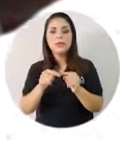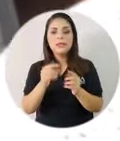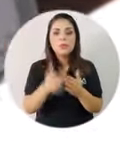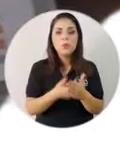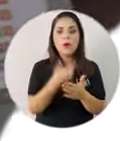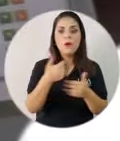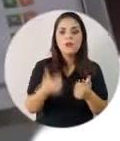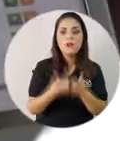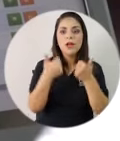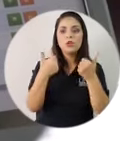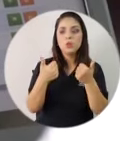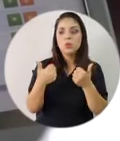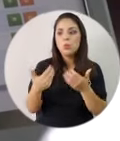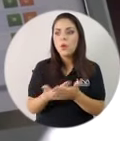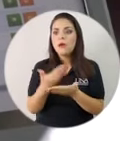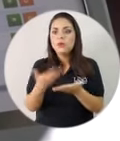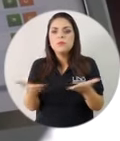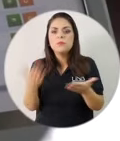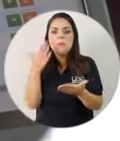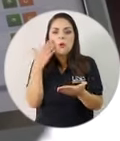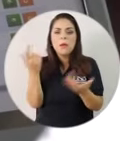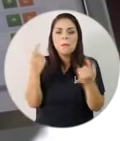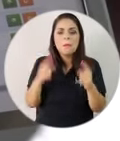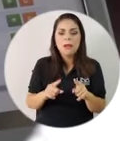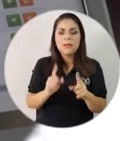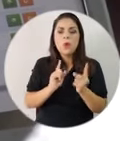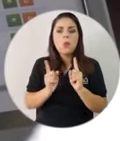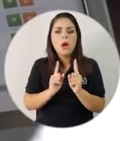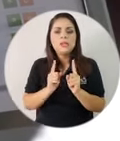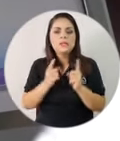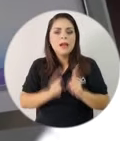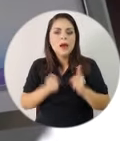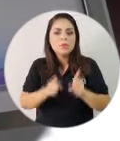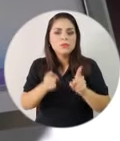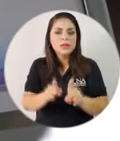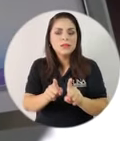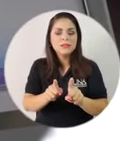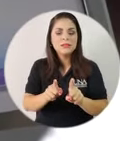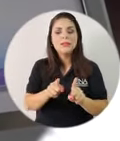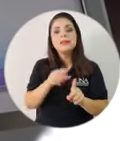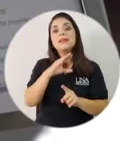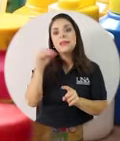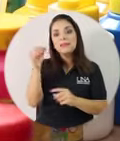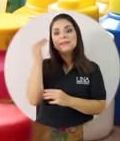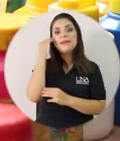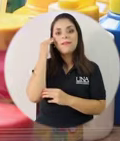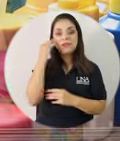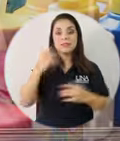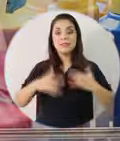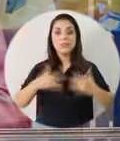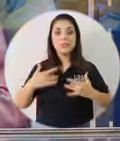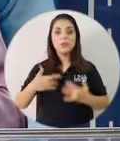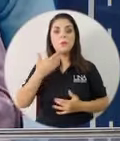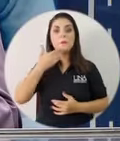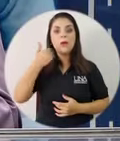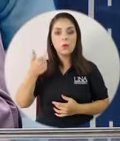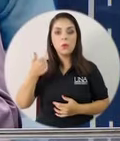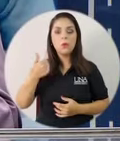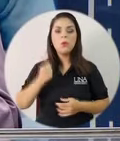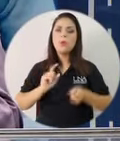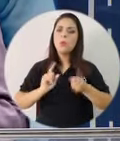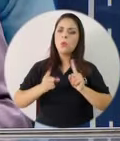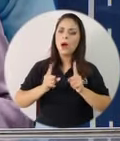ante cada nueva situación, bueno, ¿y por qué esto? ¿Por qué ocurre? ¿Cuáles son las causas que hay detrás de este fenómeno? Y en consecuencia, si entiendo